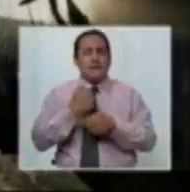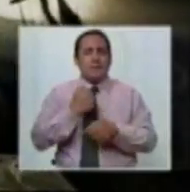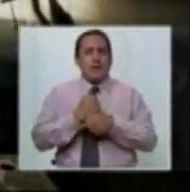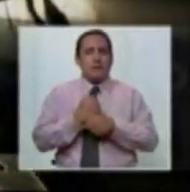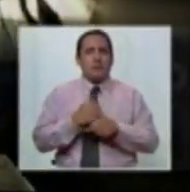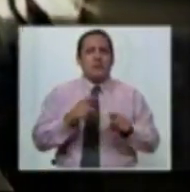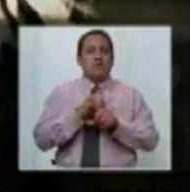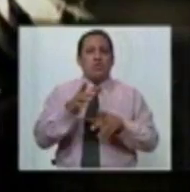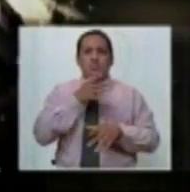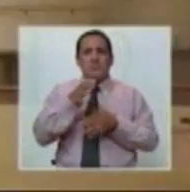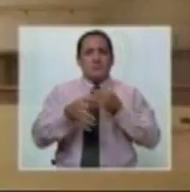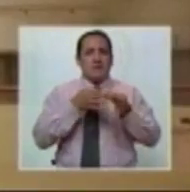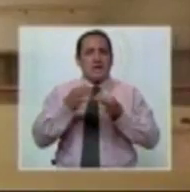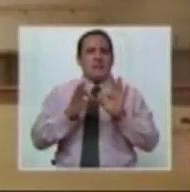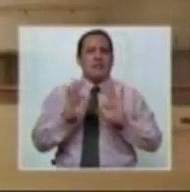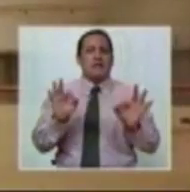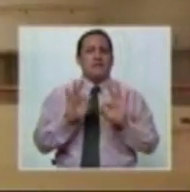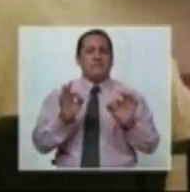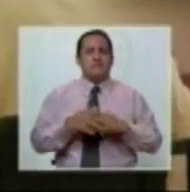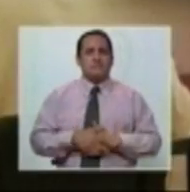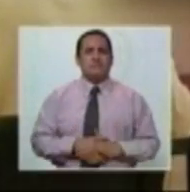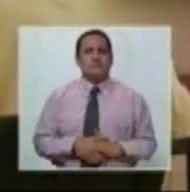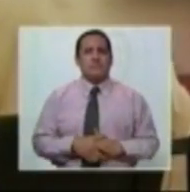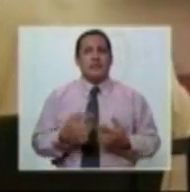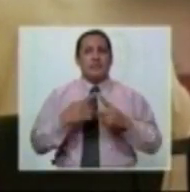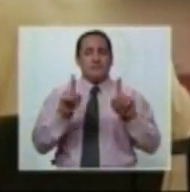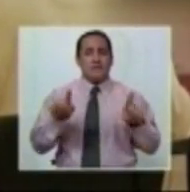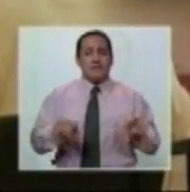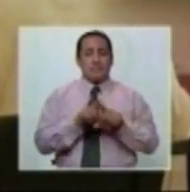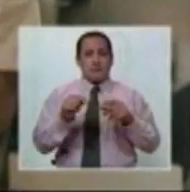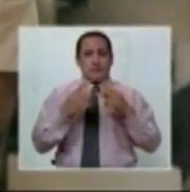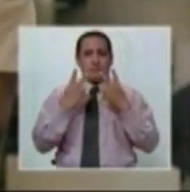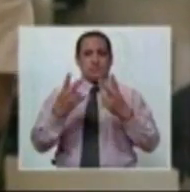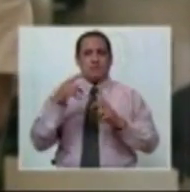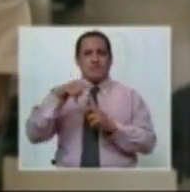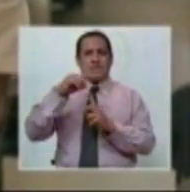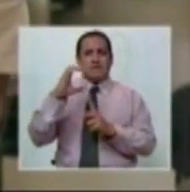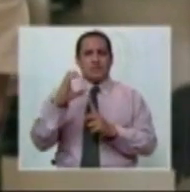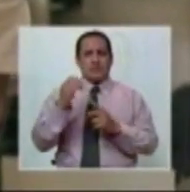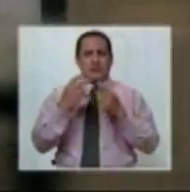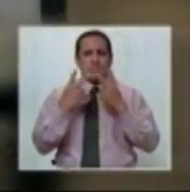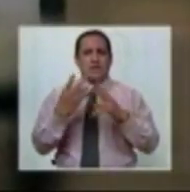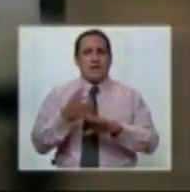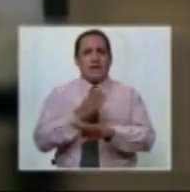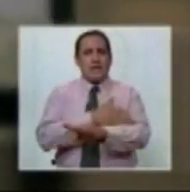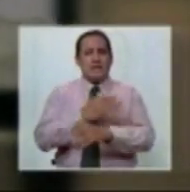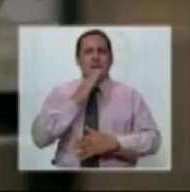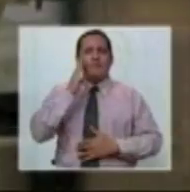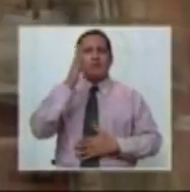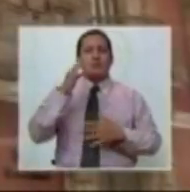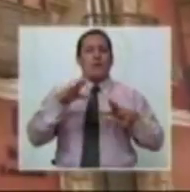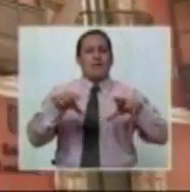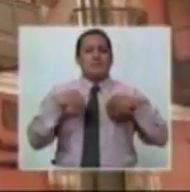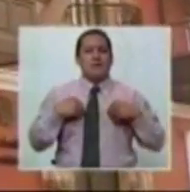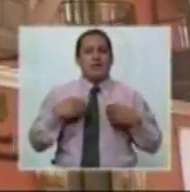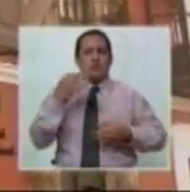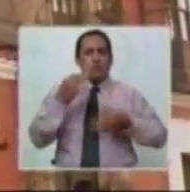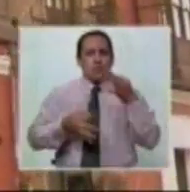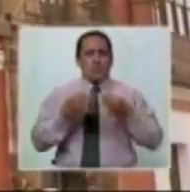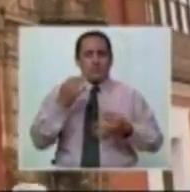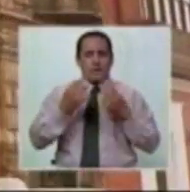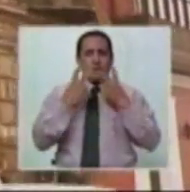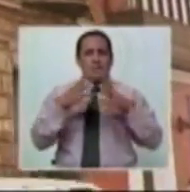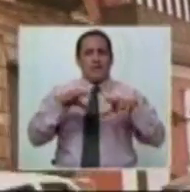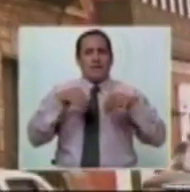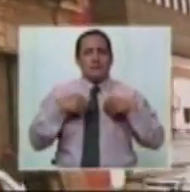de trabajo sin razón aparente. Situación que llegó hasta el Tribunal Constitucional, que declaró fundada la demanda